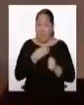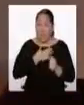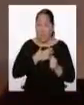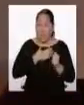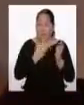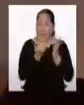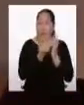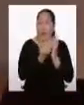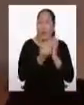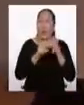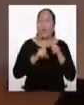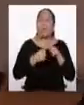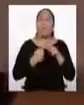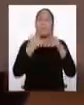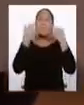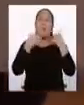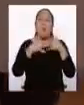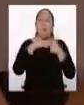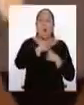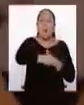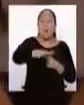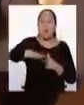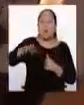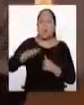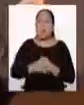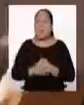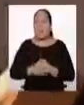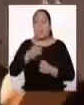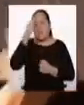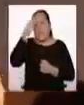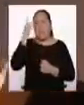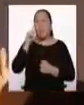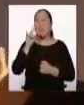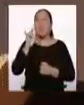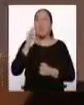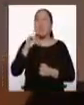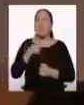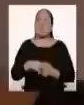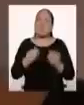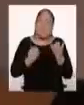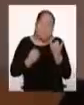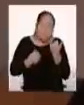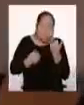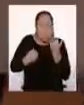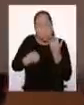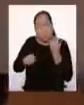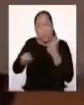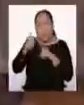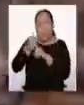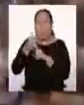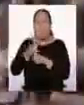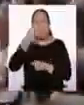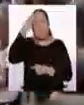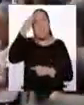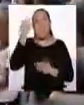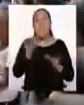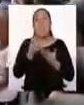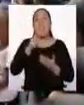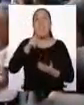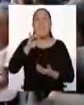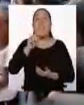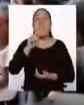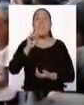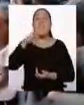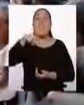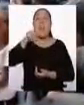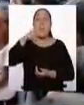tocar, y empezamos a jugar con los niños. Y yo decía, ¿sabes dónde queda Turquía? No, entonces salía el turco y les cantaba una canción en turco. Entonces acá Vietnam, y salía el